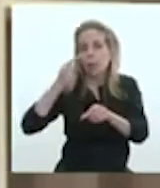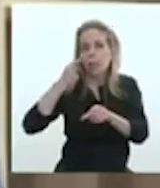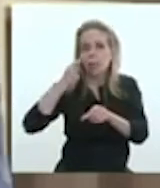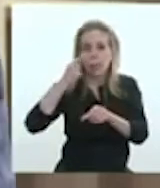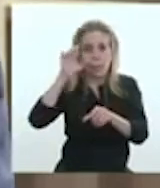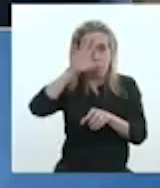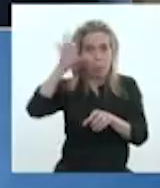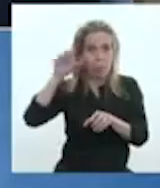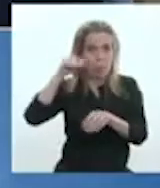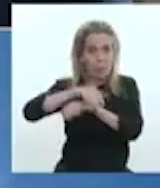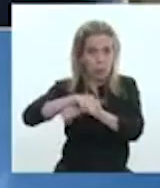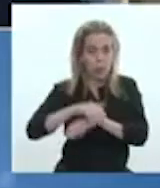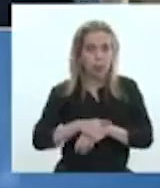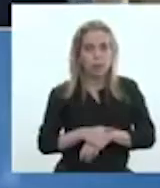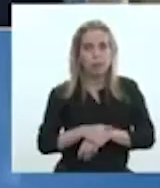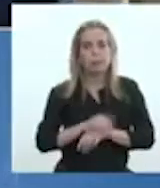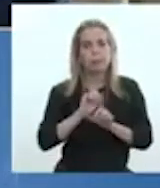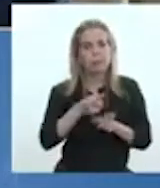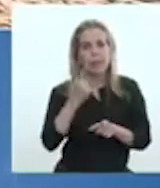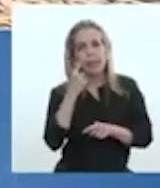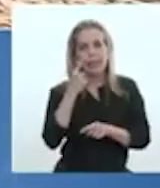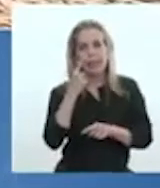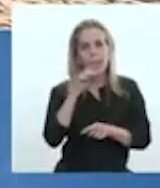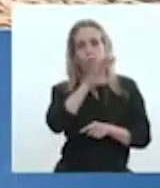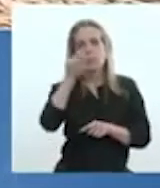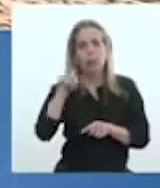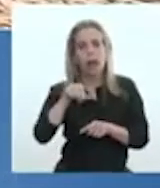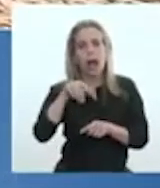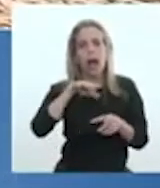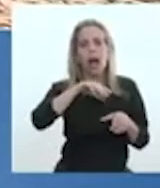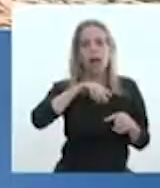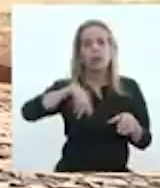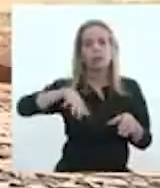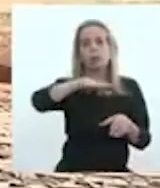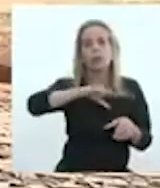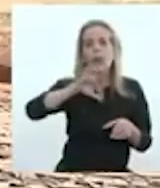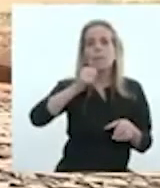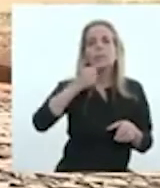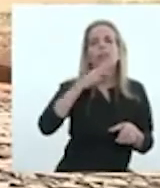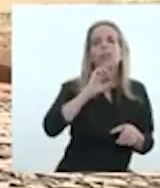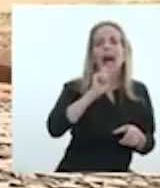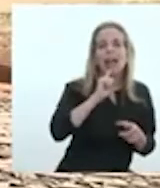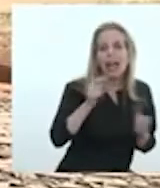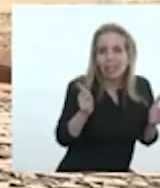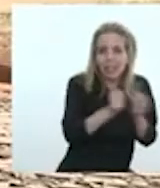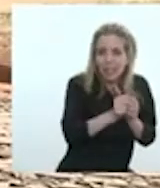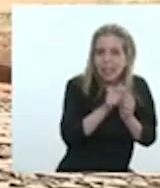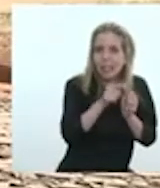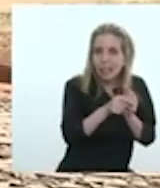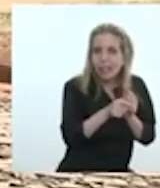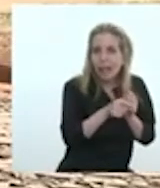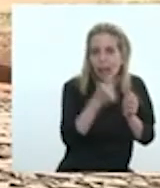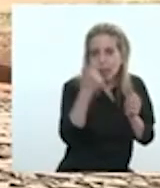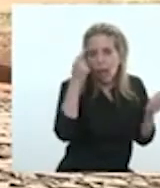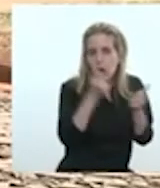quiero contarles que me acompaña el intendente municipal de la ciudad de posadas el ingeniero leonardo stelatto y con él compartíamos recién algo